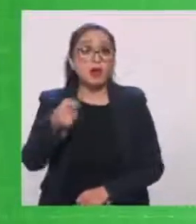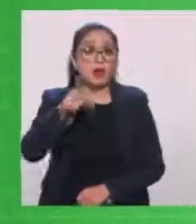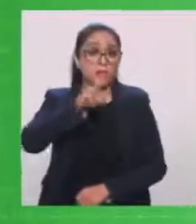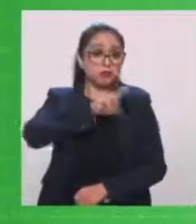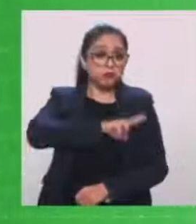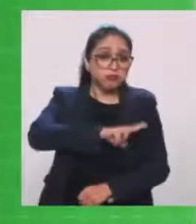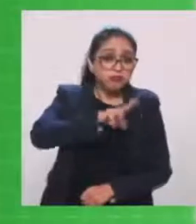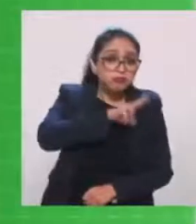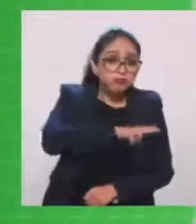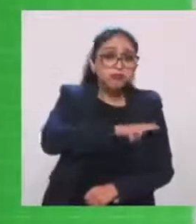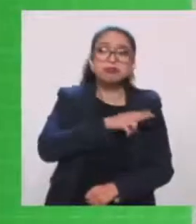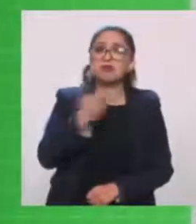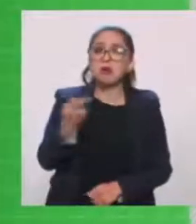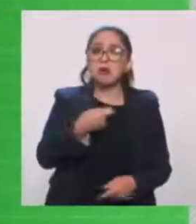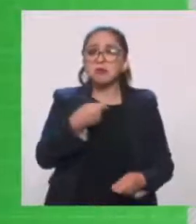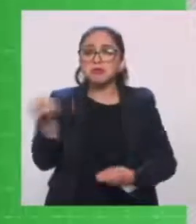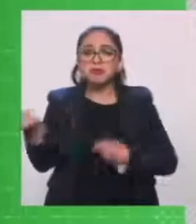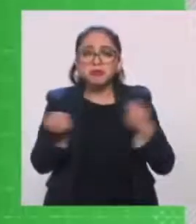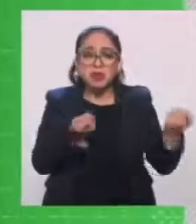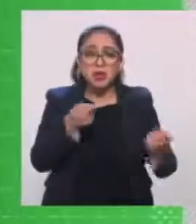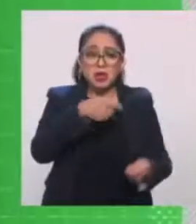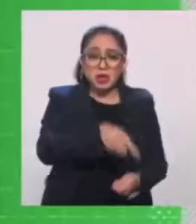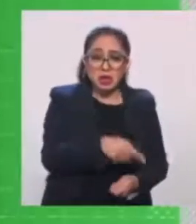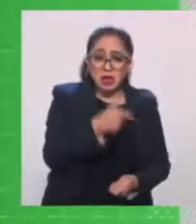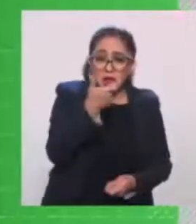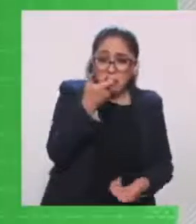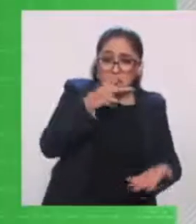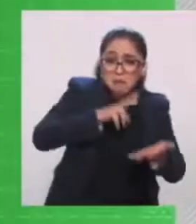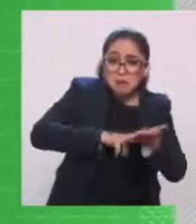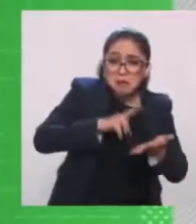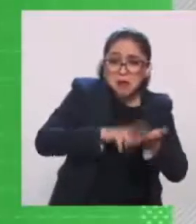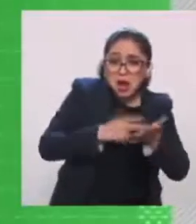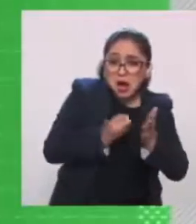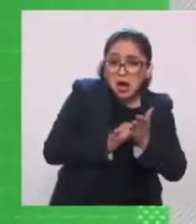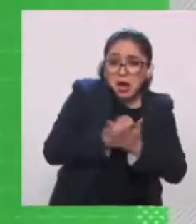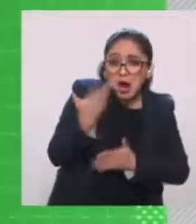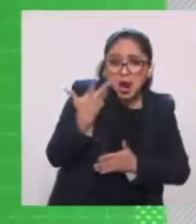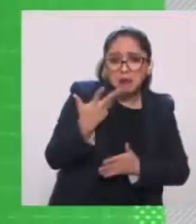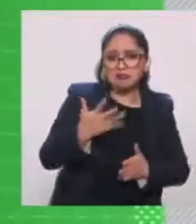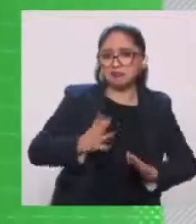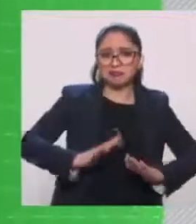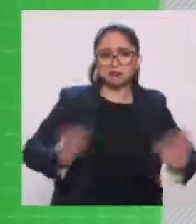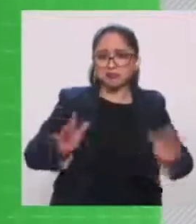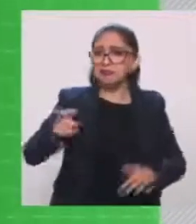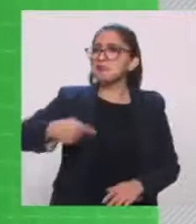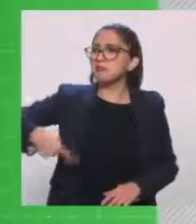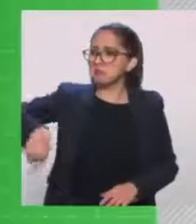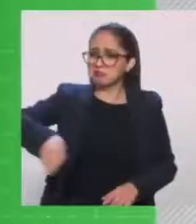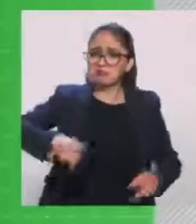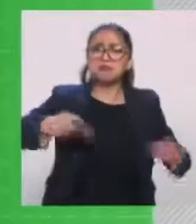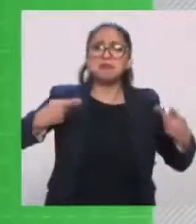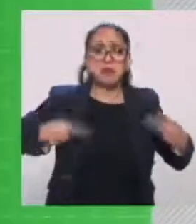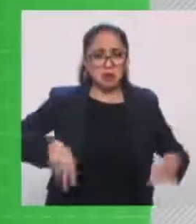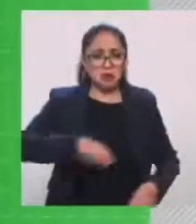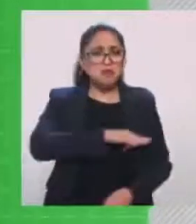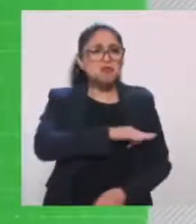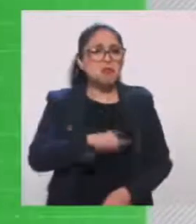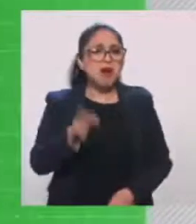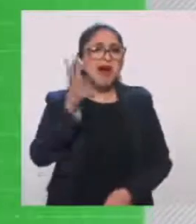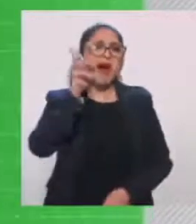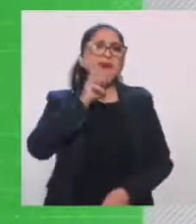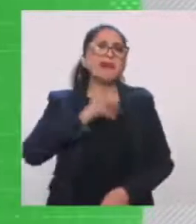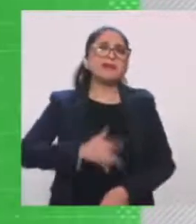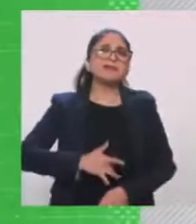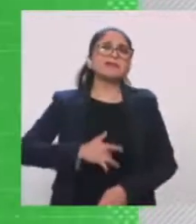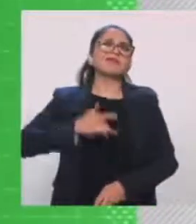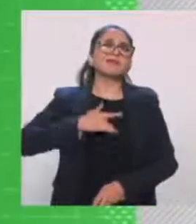se oferta y realmente ya no es tan costosa, entonces también es algo que está al alcance de la mano. Claro. Y algo donde